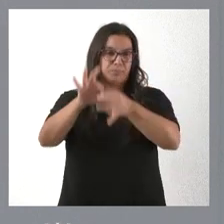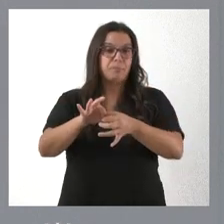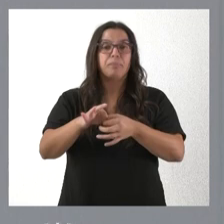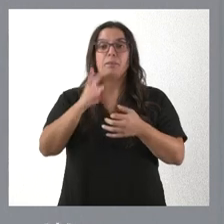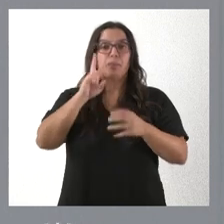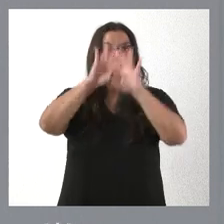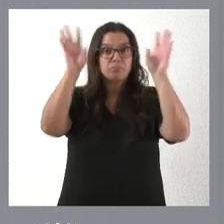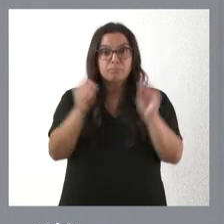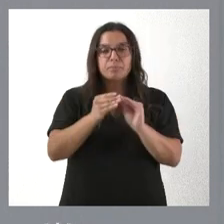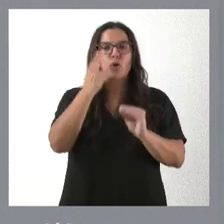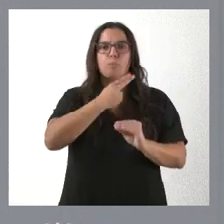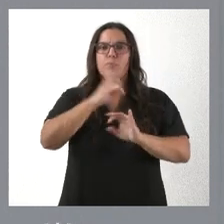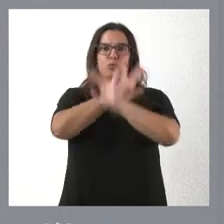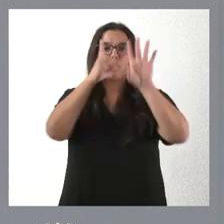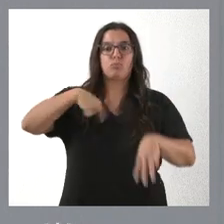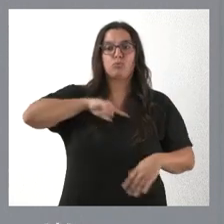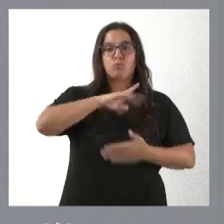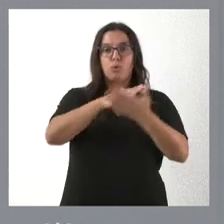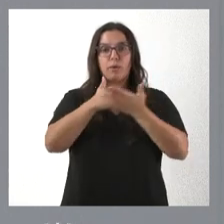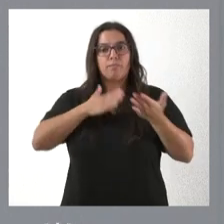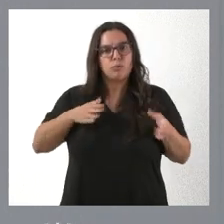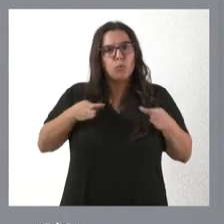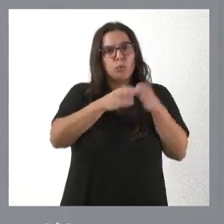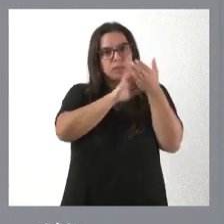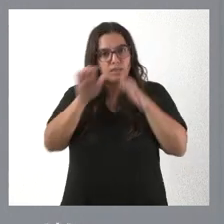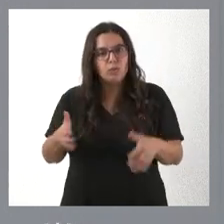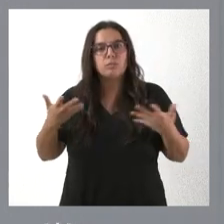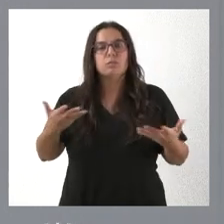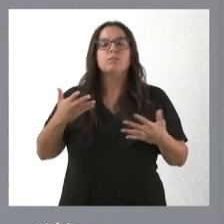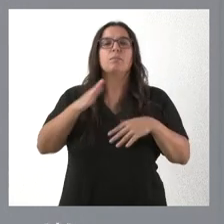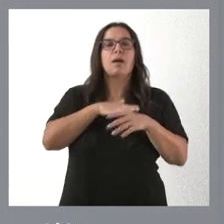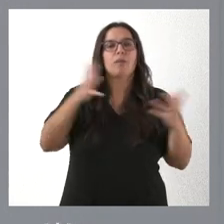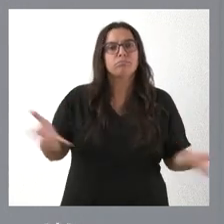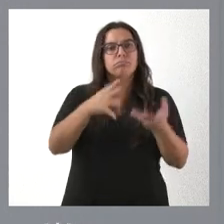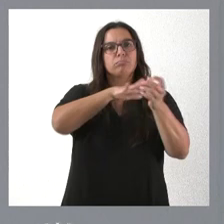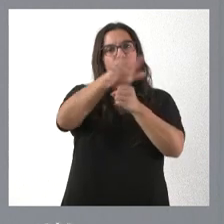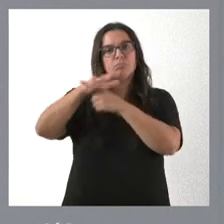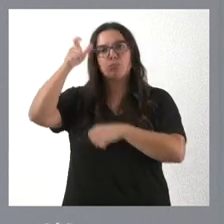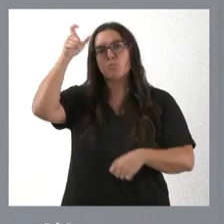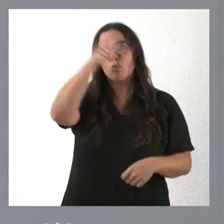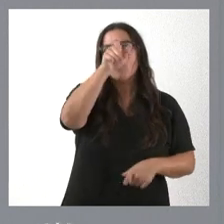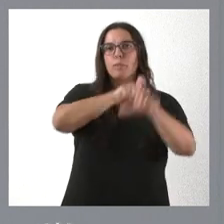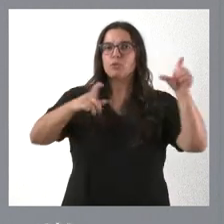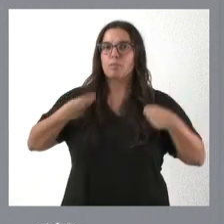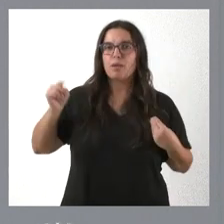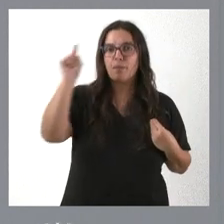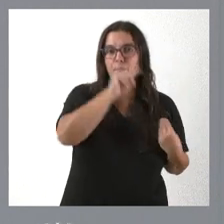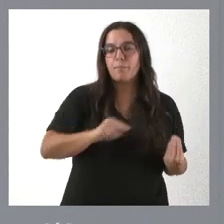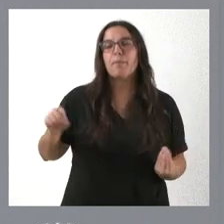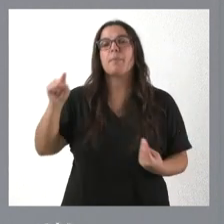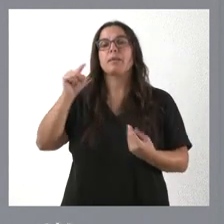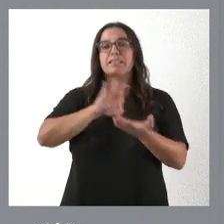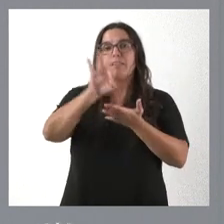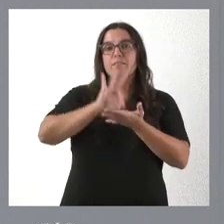ustedes en el claro compromiso que nuestra comunidad Autónoma que la junta de Castilla y león tiene con el mundo rural de Castilla y León con los habitantes que viven en el mundo rural